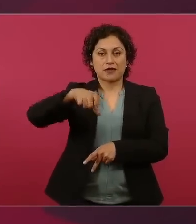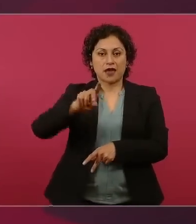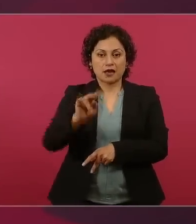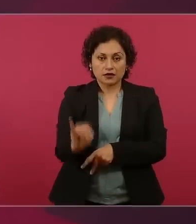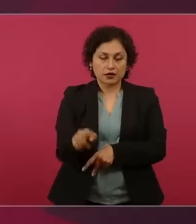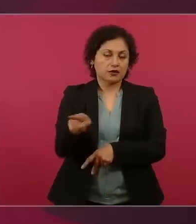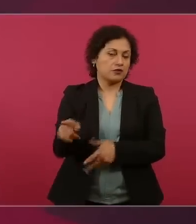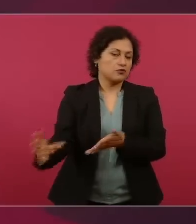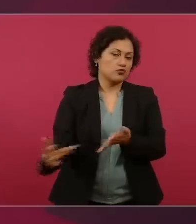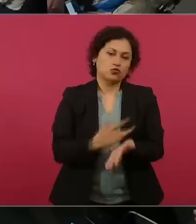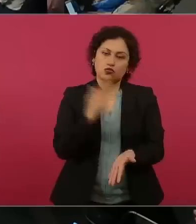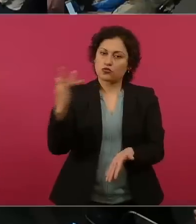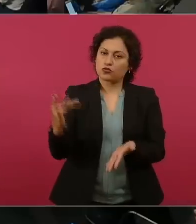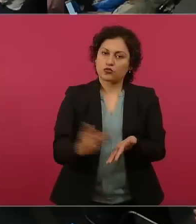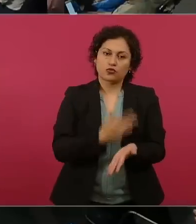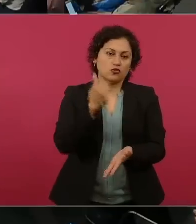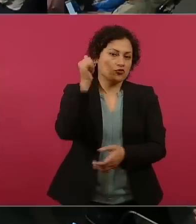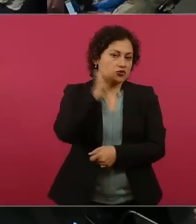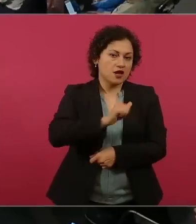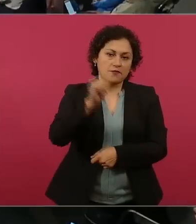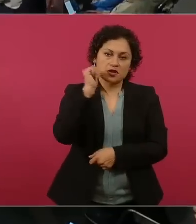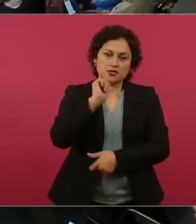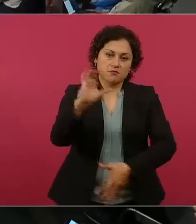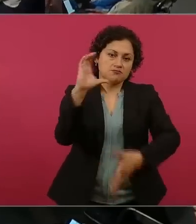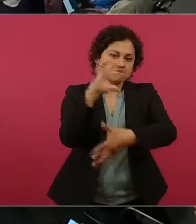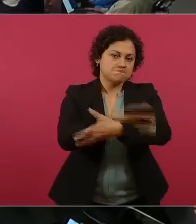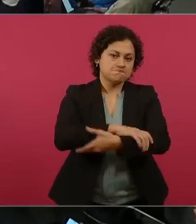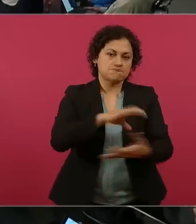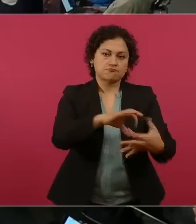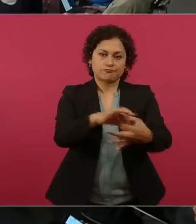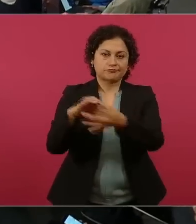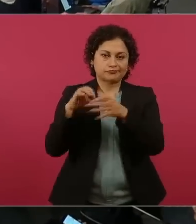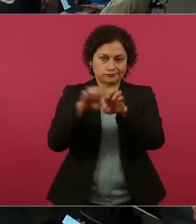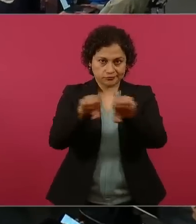ayudando, lo estamos haciendo de manera conjunta.